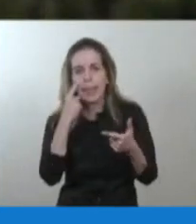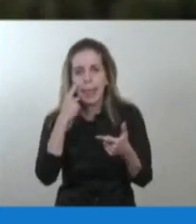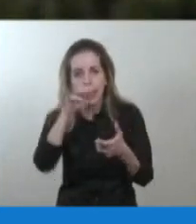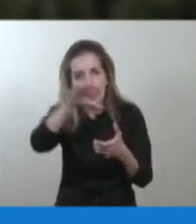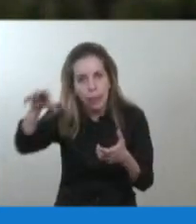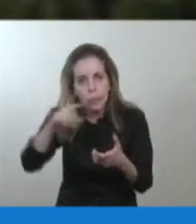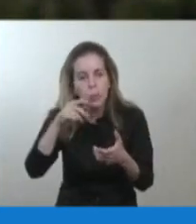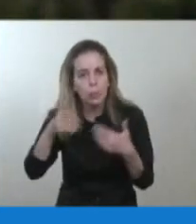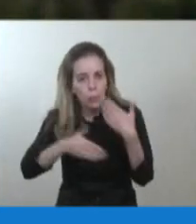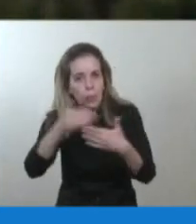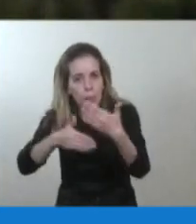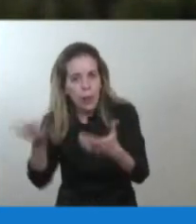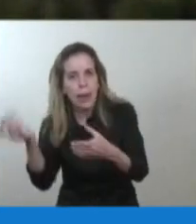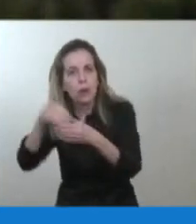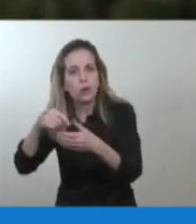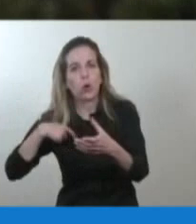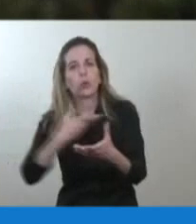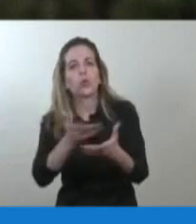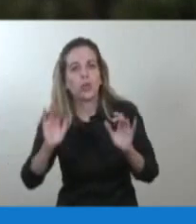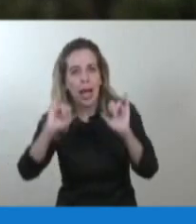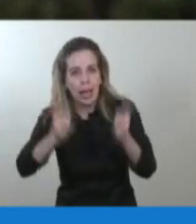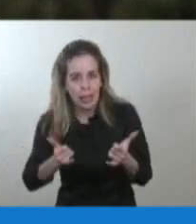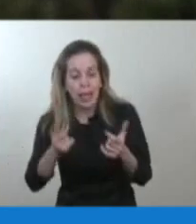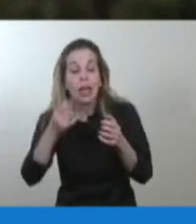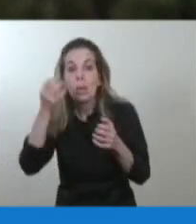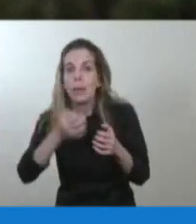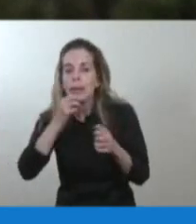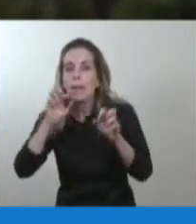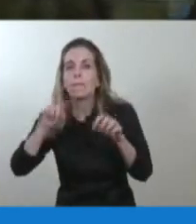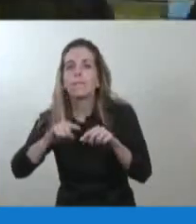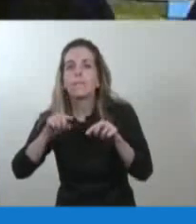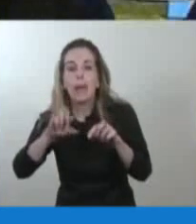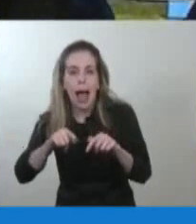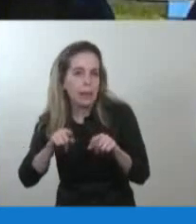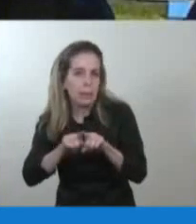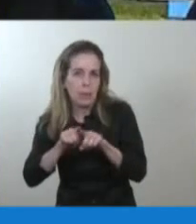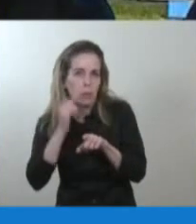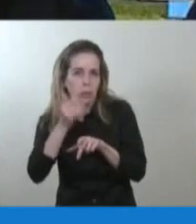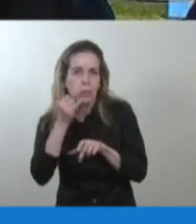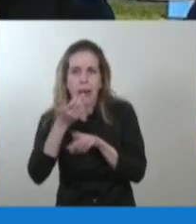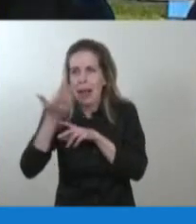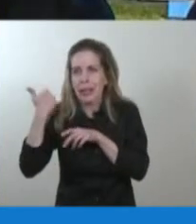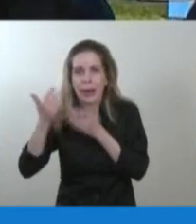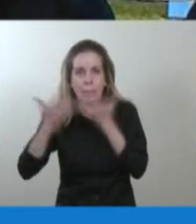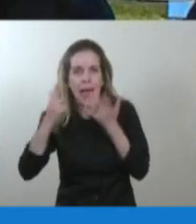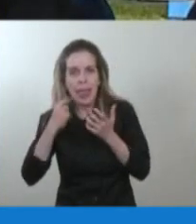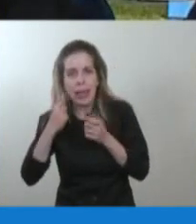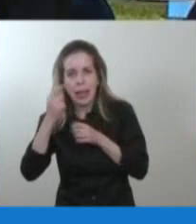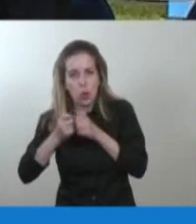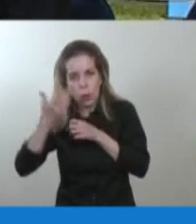la inclusión social y sobre todo que la política es tal como dijimos ayer o anteayer el día de la industria